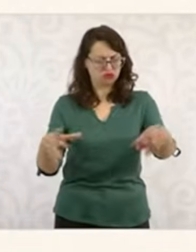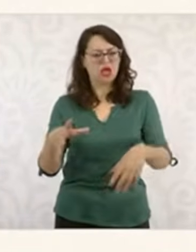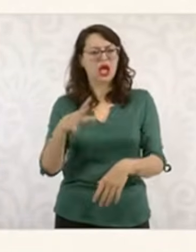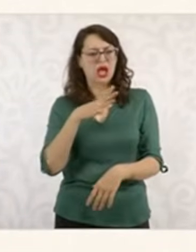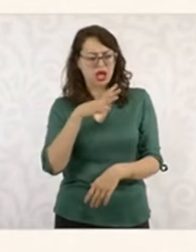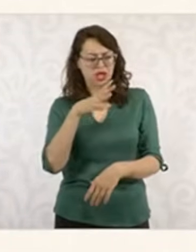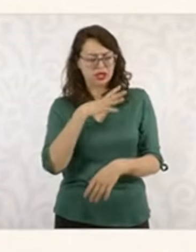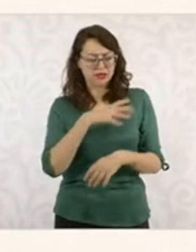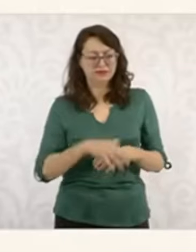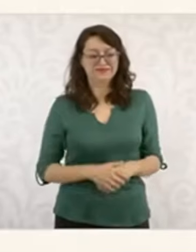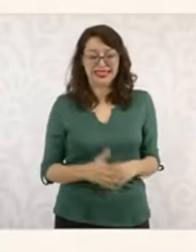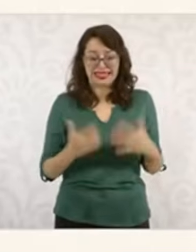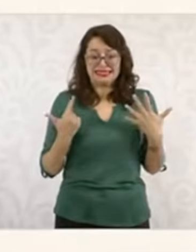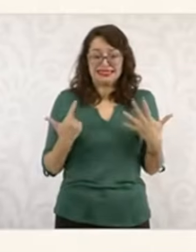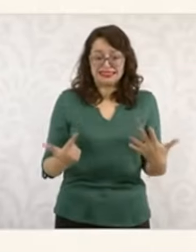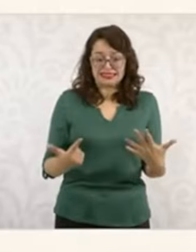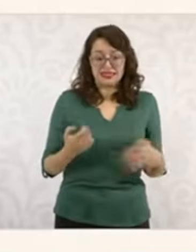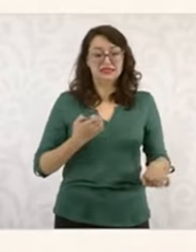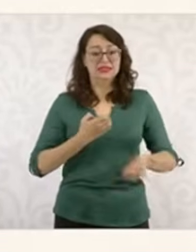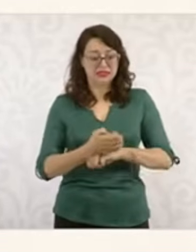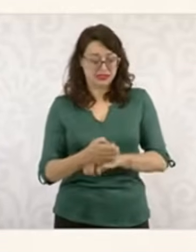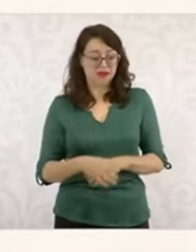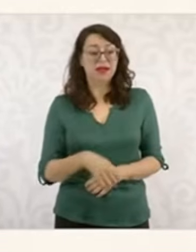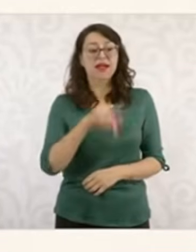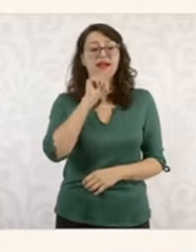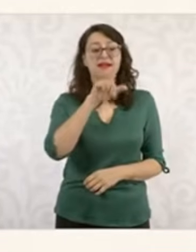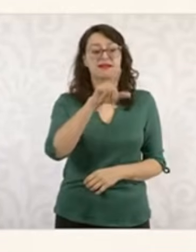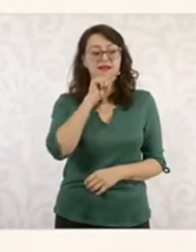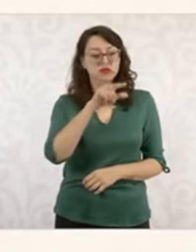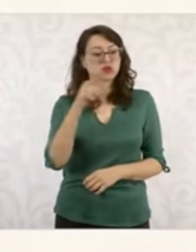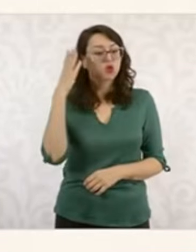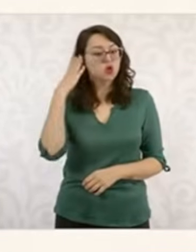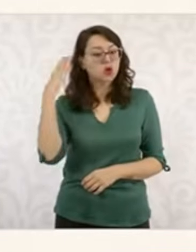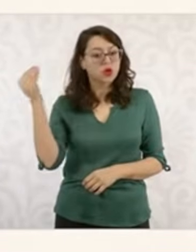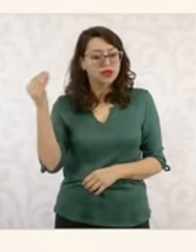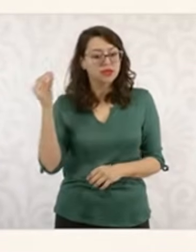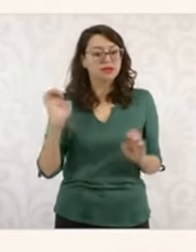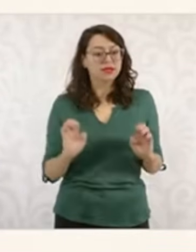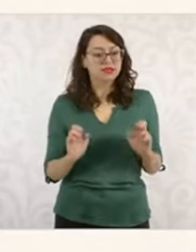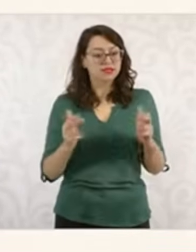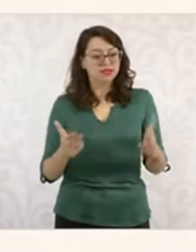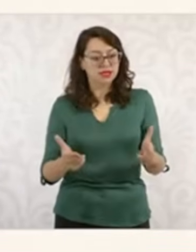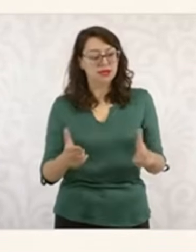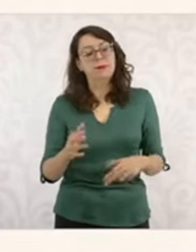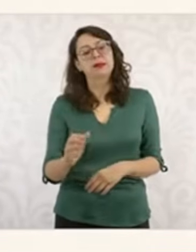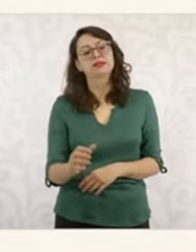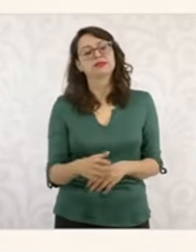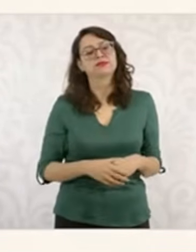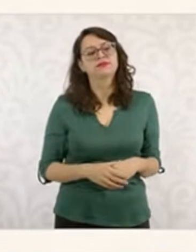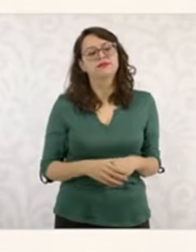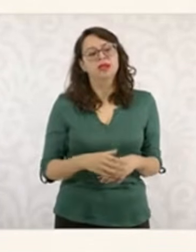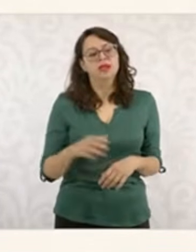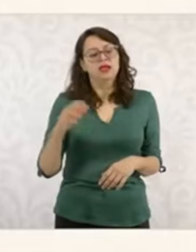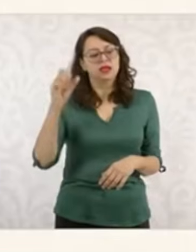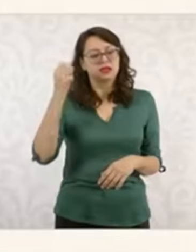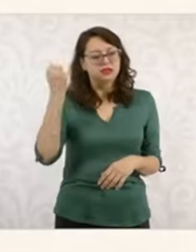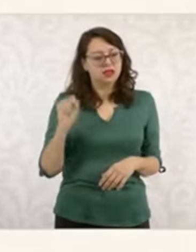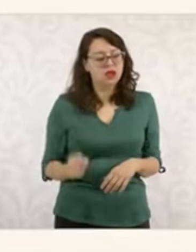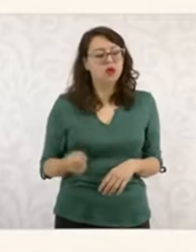Son 7 estados: Jalisco, Colima, Chiapas, Sinaloa,